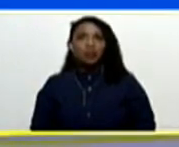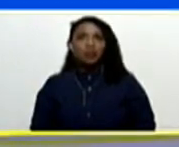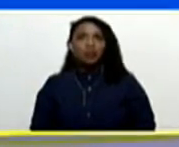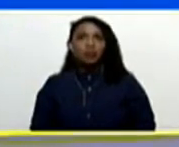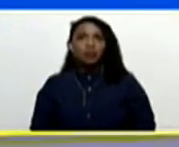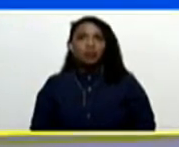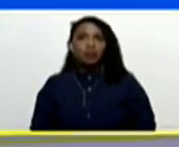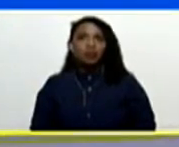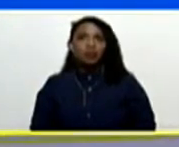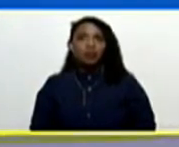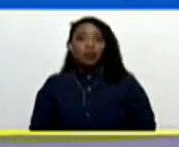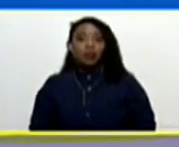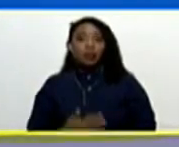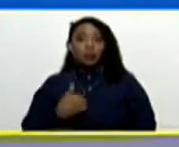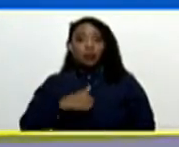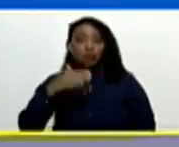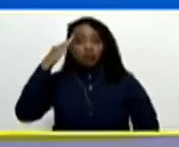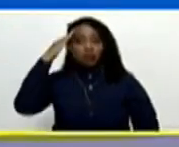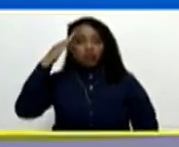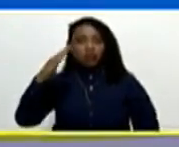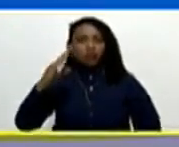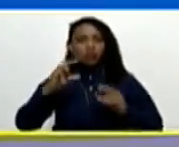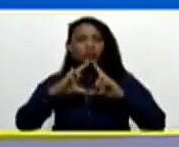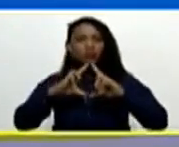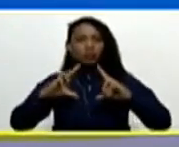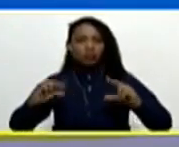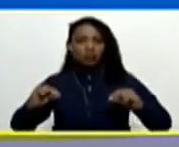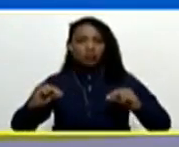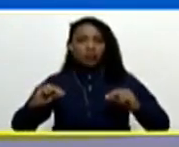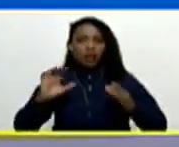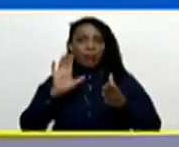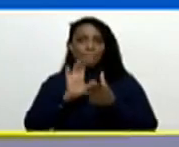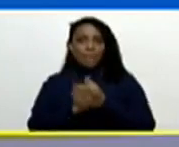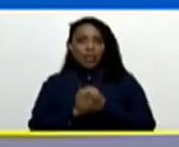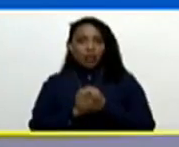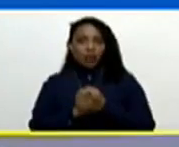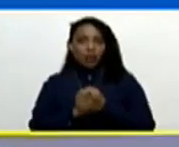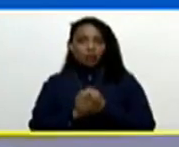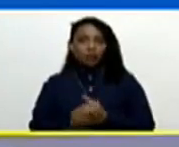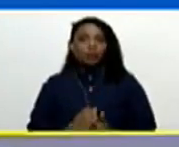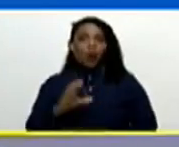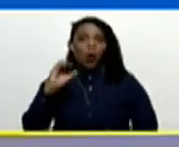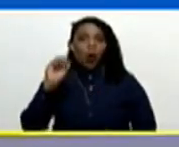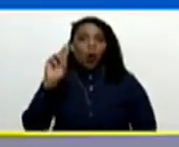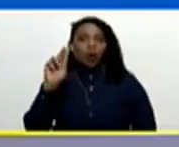Nuestro comandante de Nicaragua, el comandante Ortega.